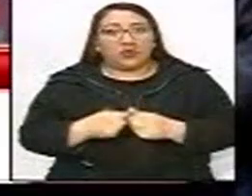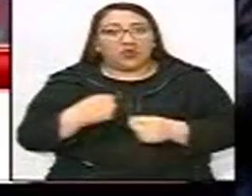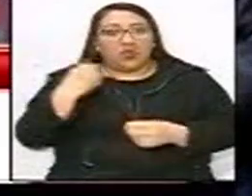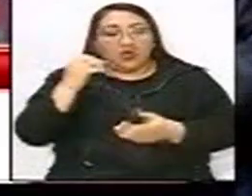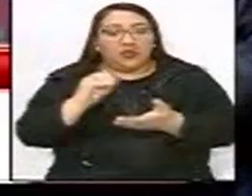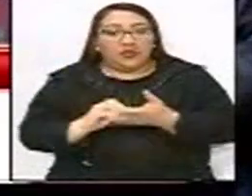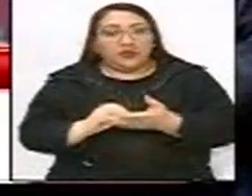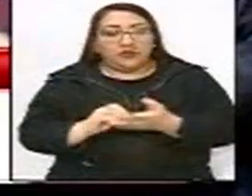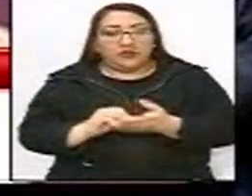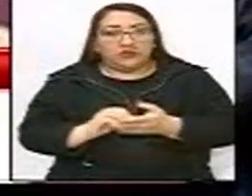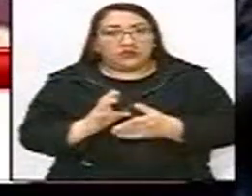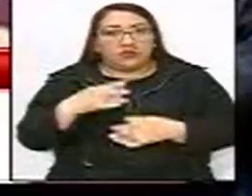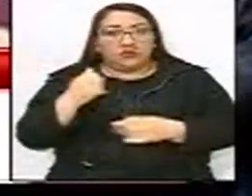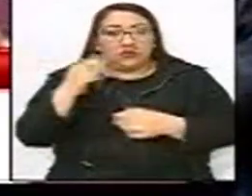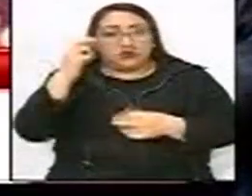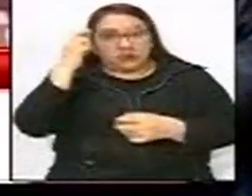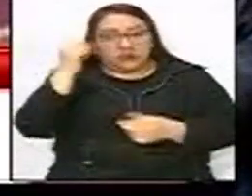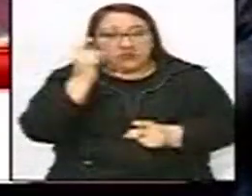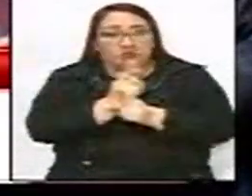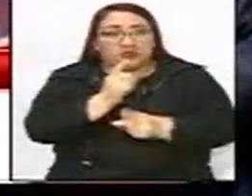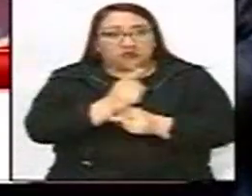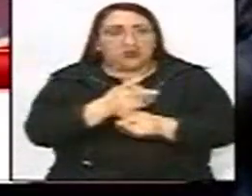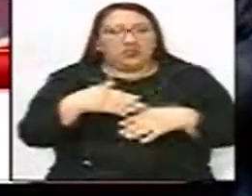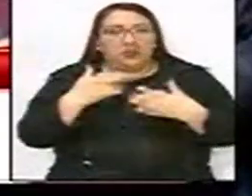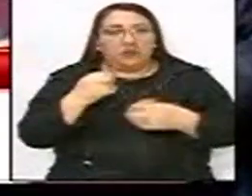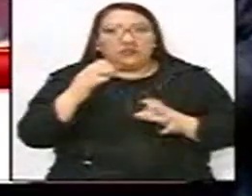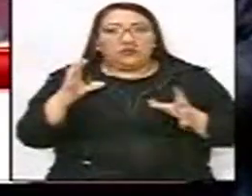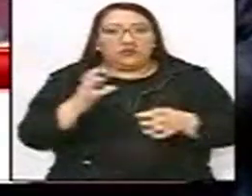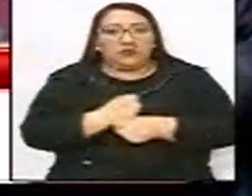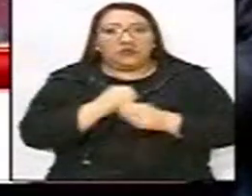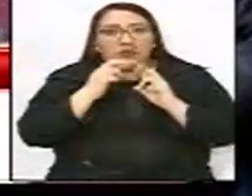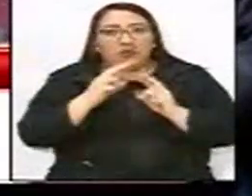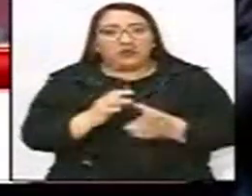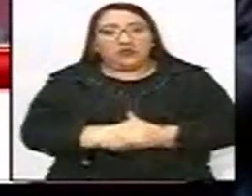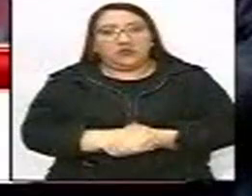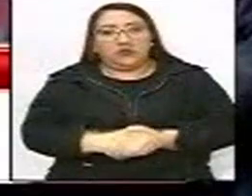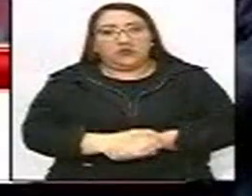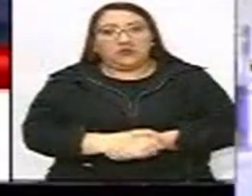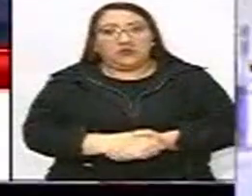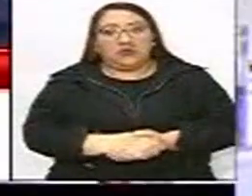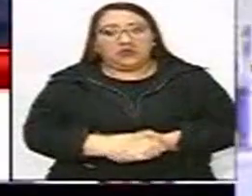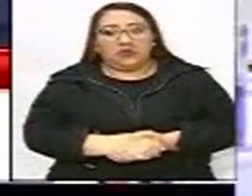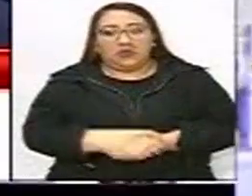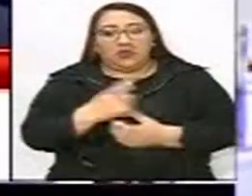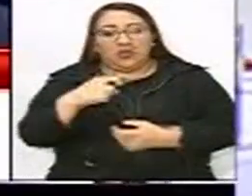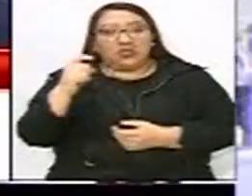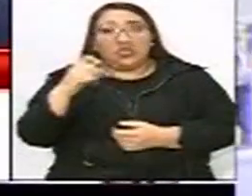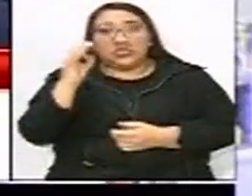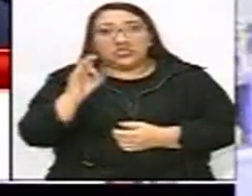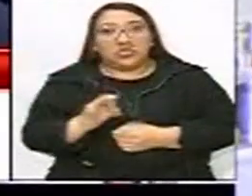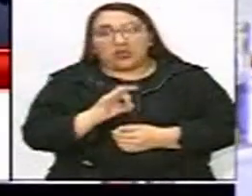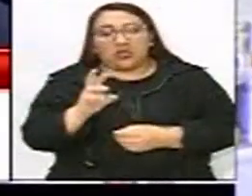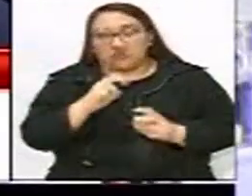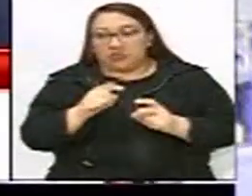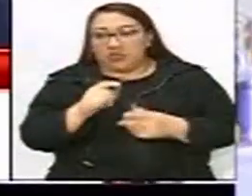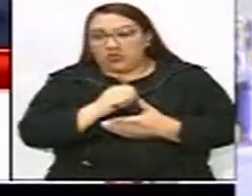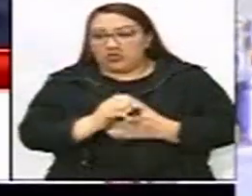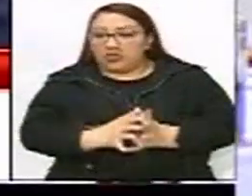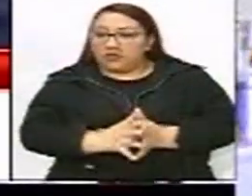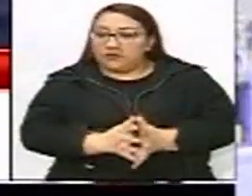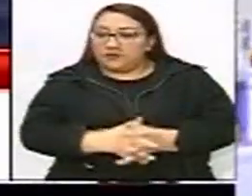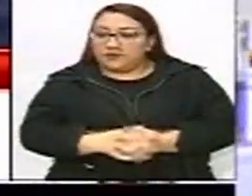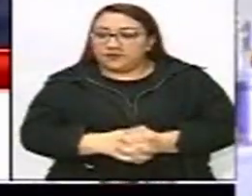posición quizás de política personal que pueda responder el señor alcalde. ¿Hay la necesidad? o no de revisar este